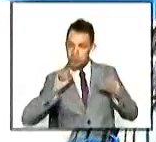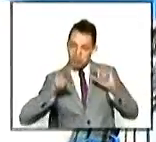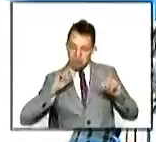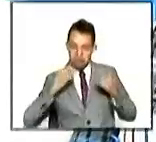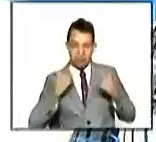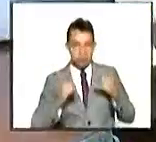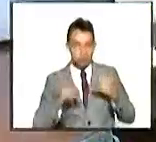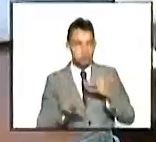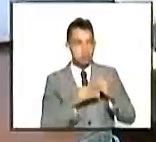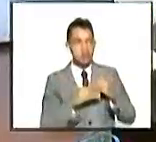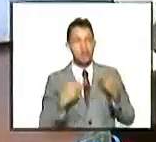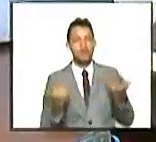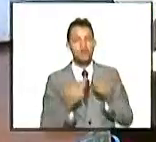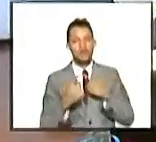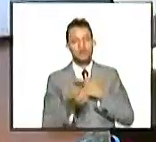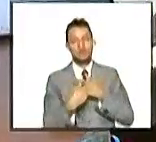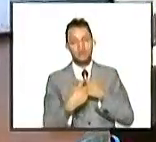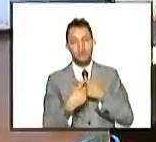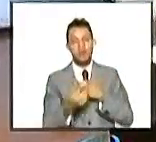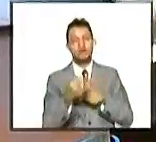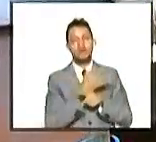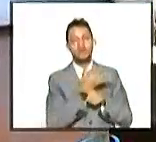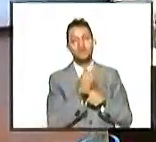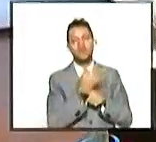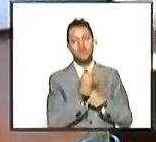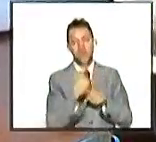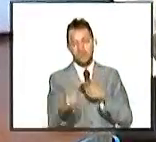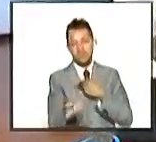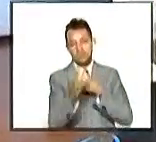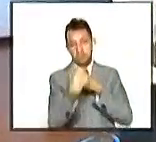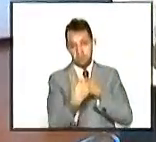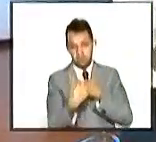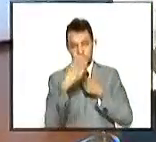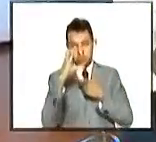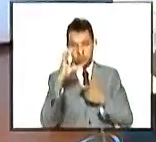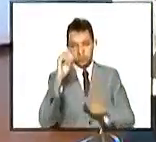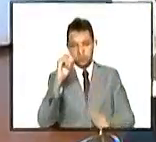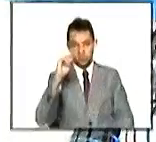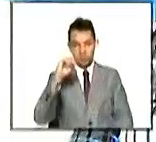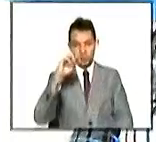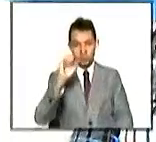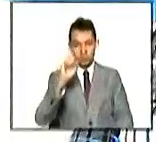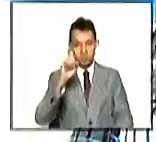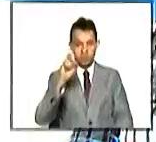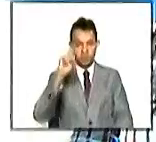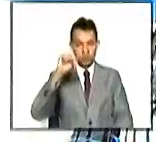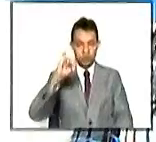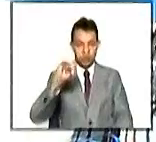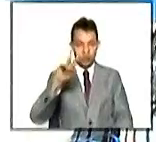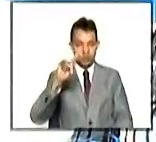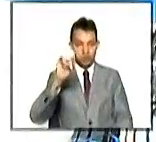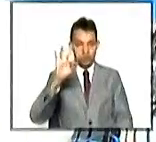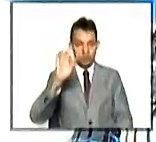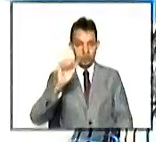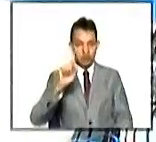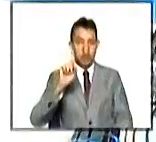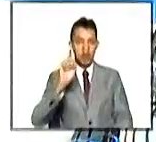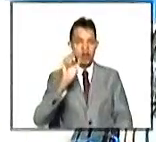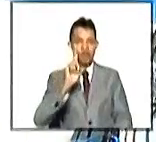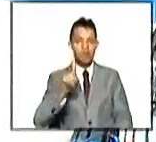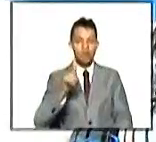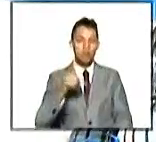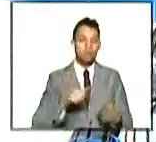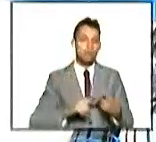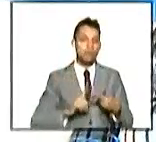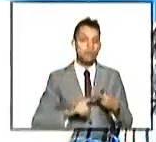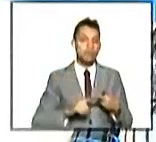aire. El lunes síganos escribiendo ustedes, conexionvital@telecafe.tv, es nuestro correo electrónico, la cuenta de Twitter